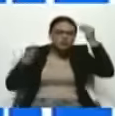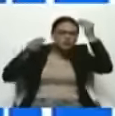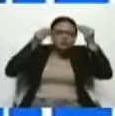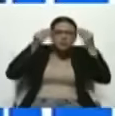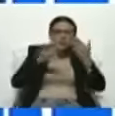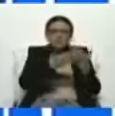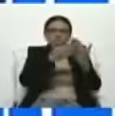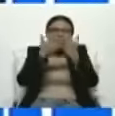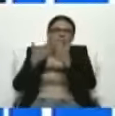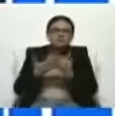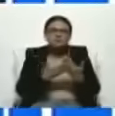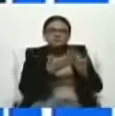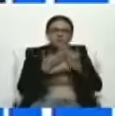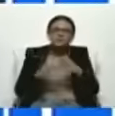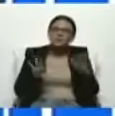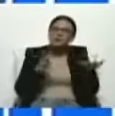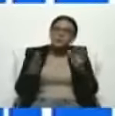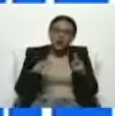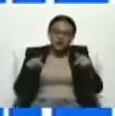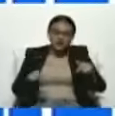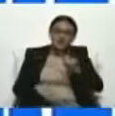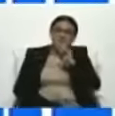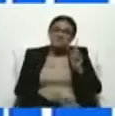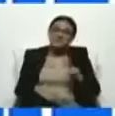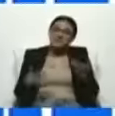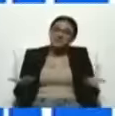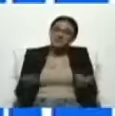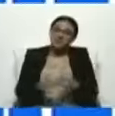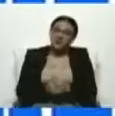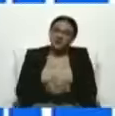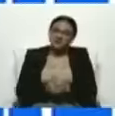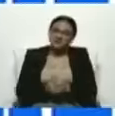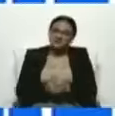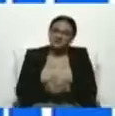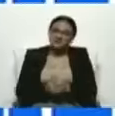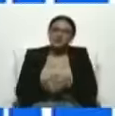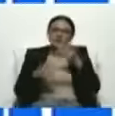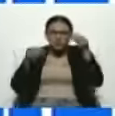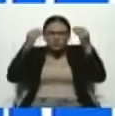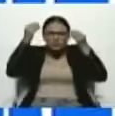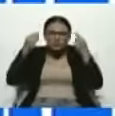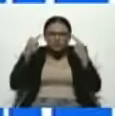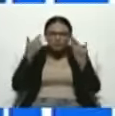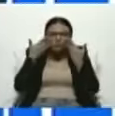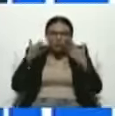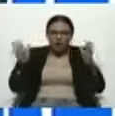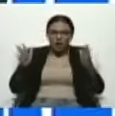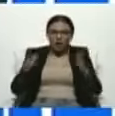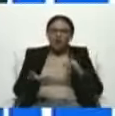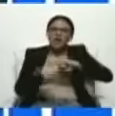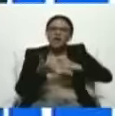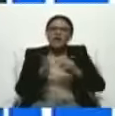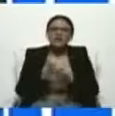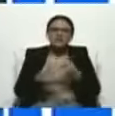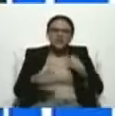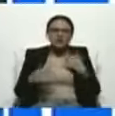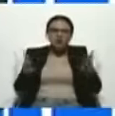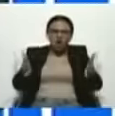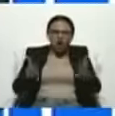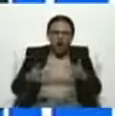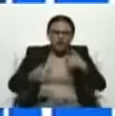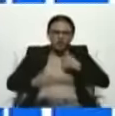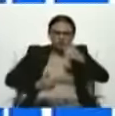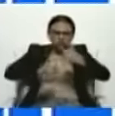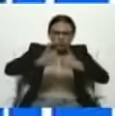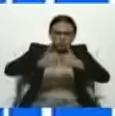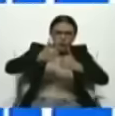inconcebible, casi increíble, que después de que te triplican en una elección presidencial, se te